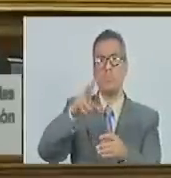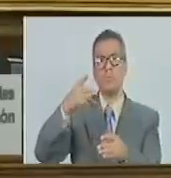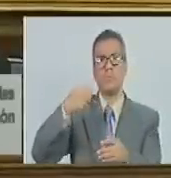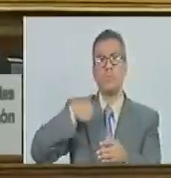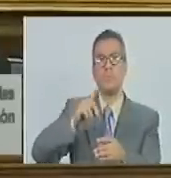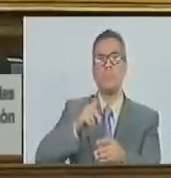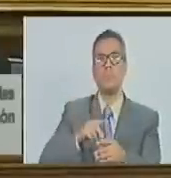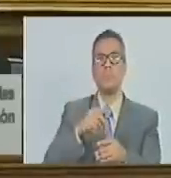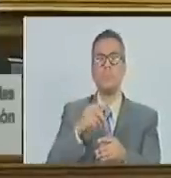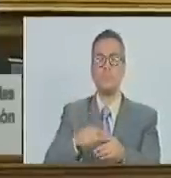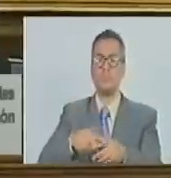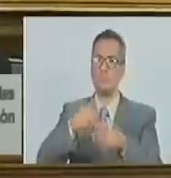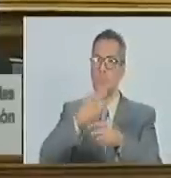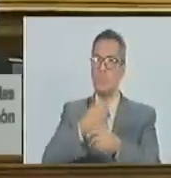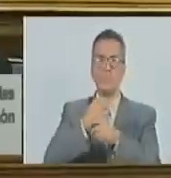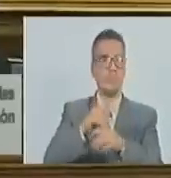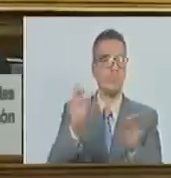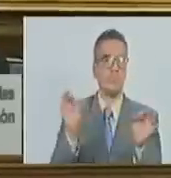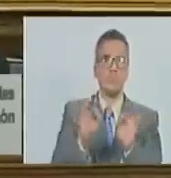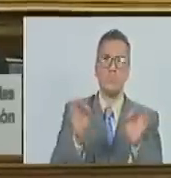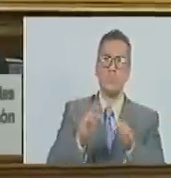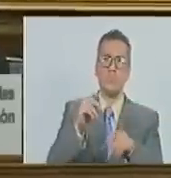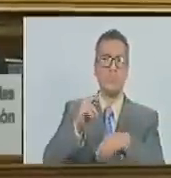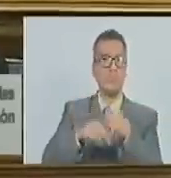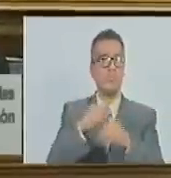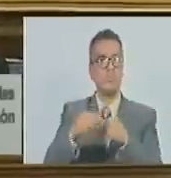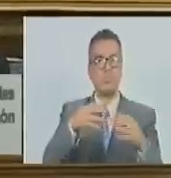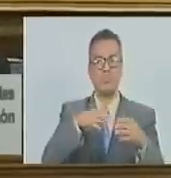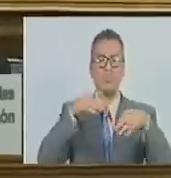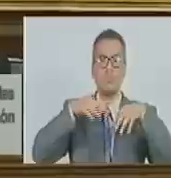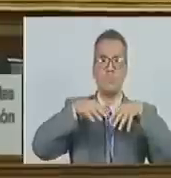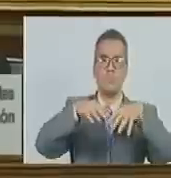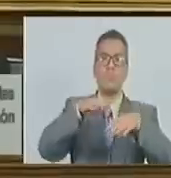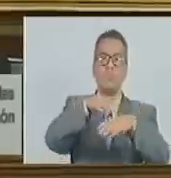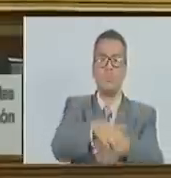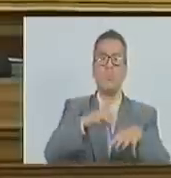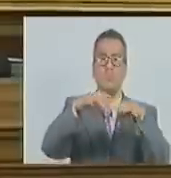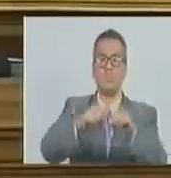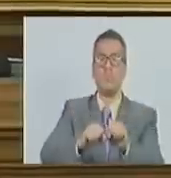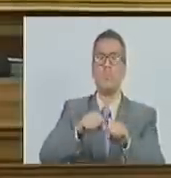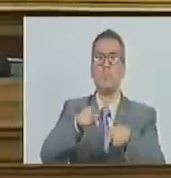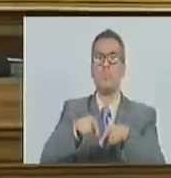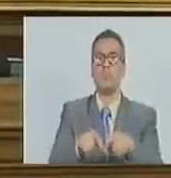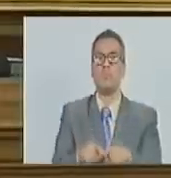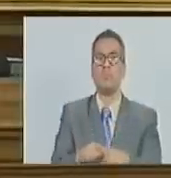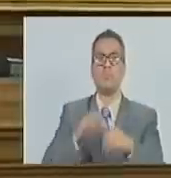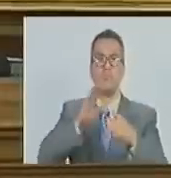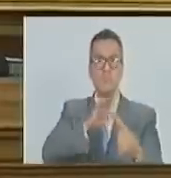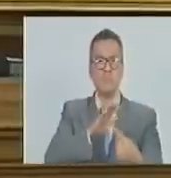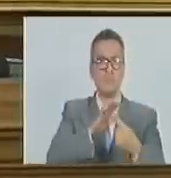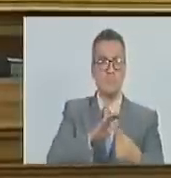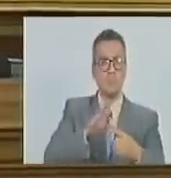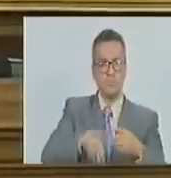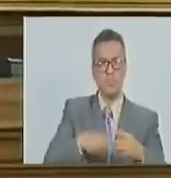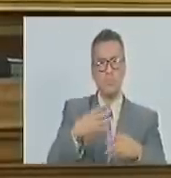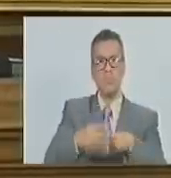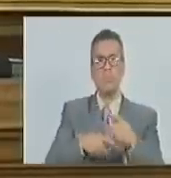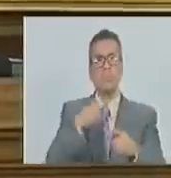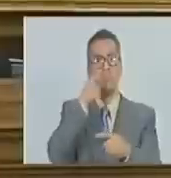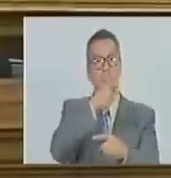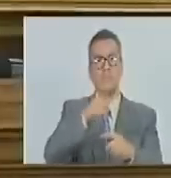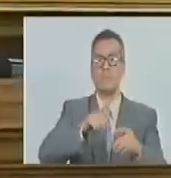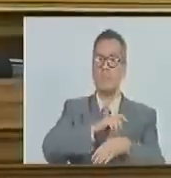dirimen con balas, y no se dirimen con invasiones, y no se dirimen con presiones para llevar a una población